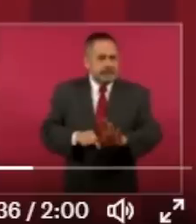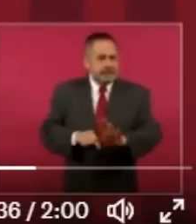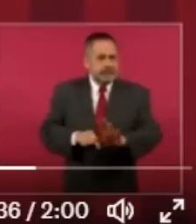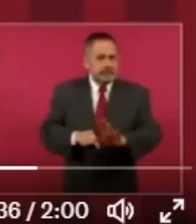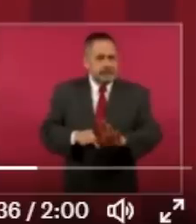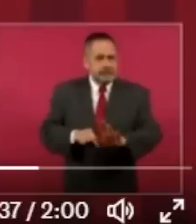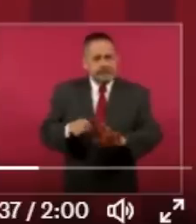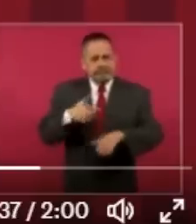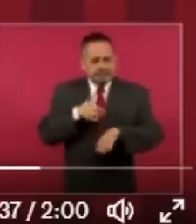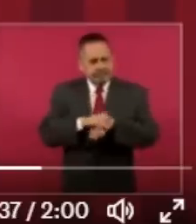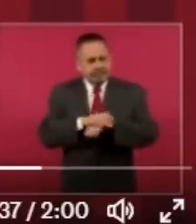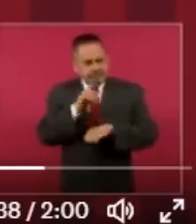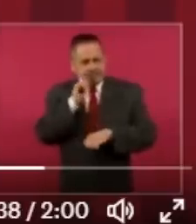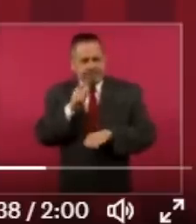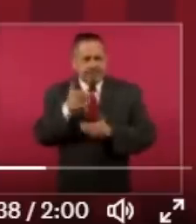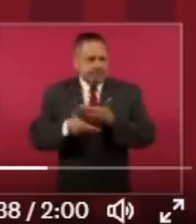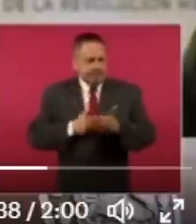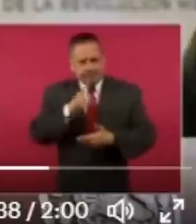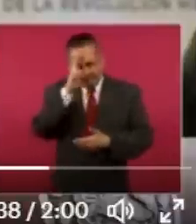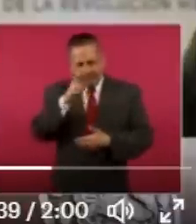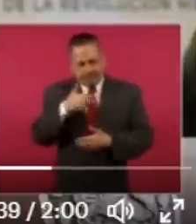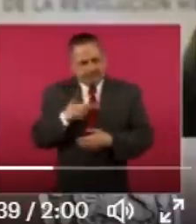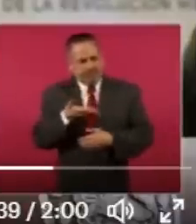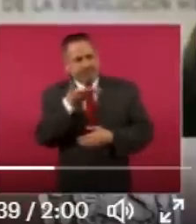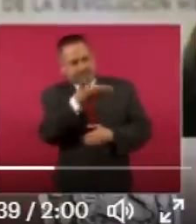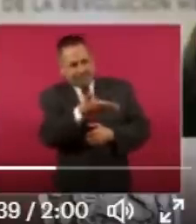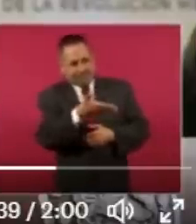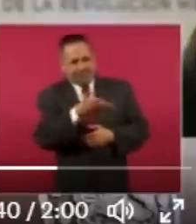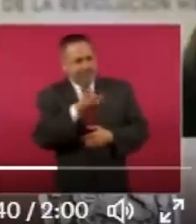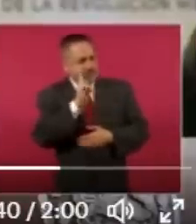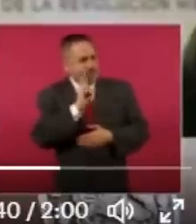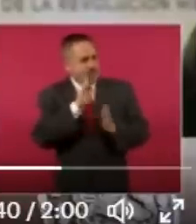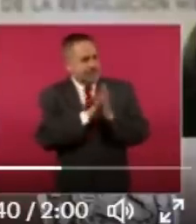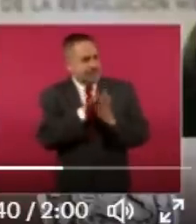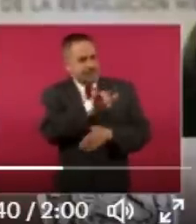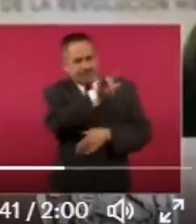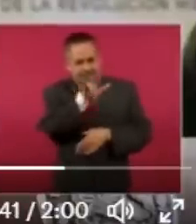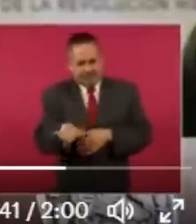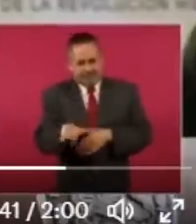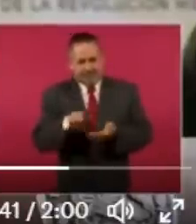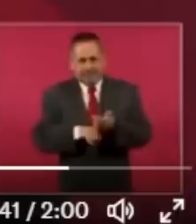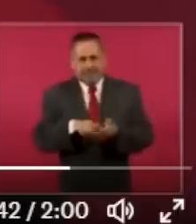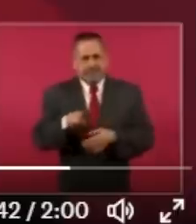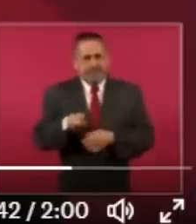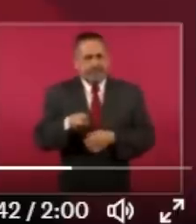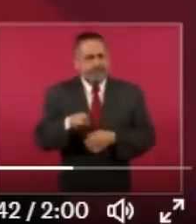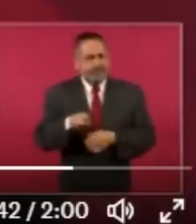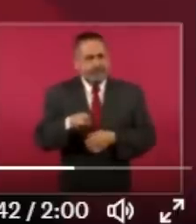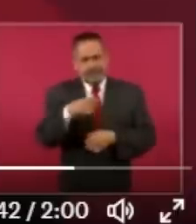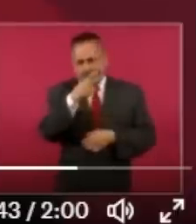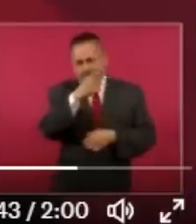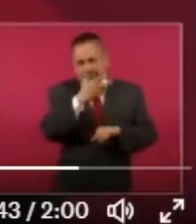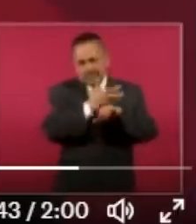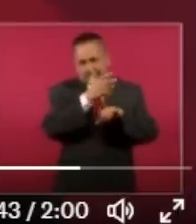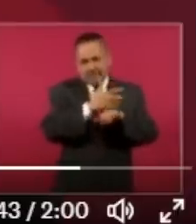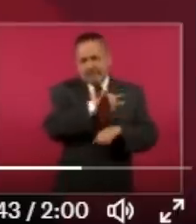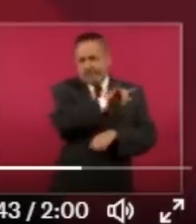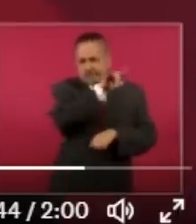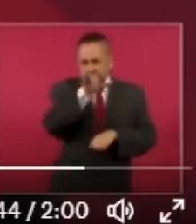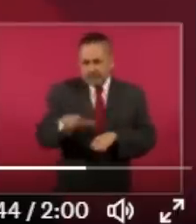por amistad y por diplomacia le pedimos que su avión